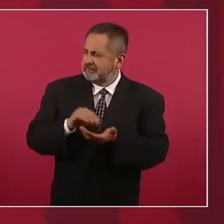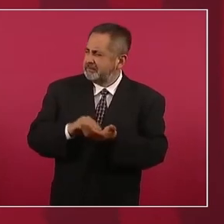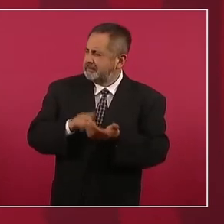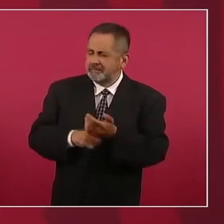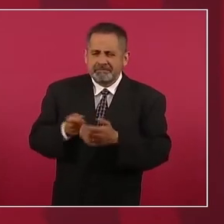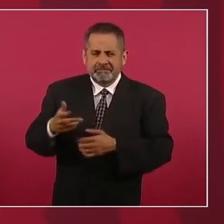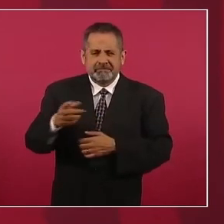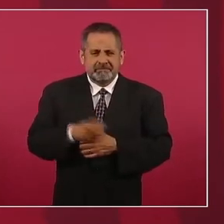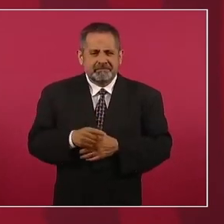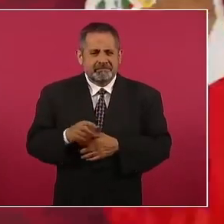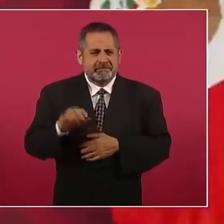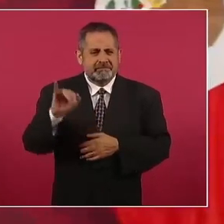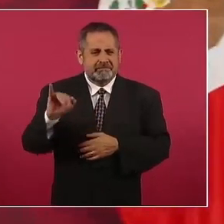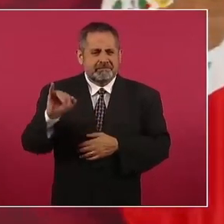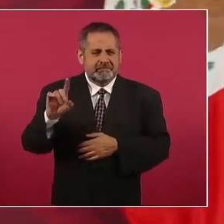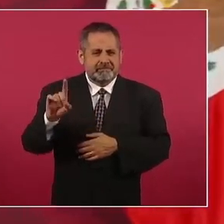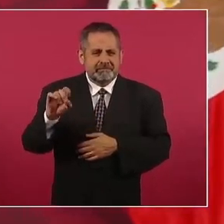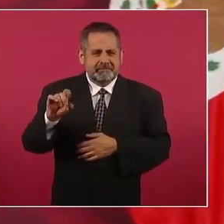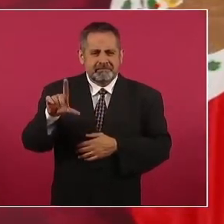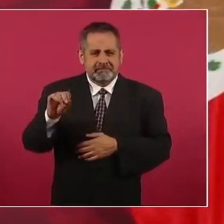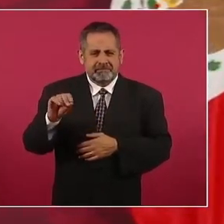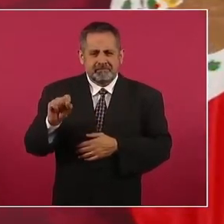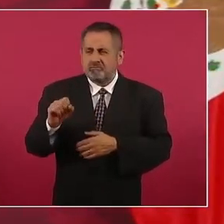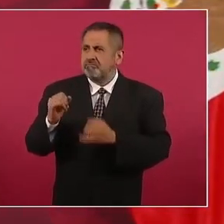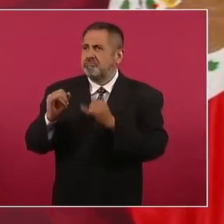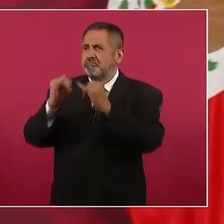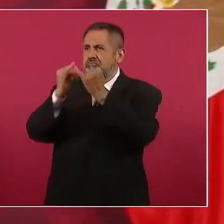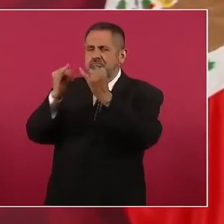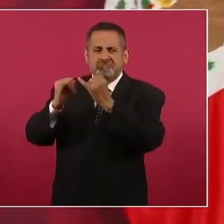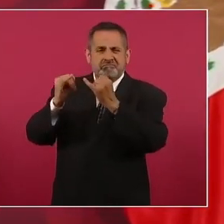llamando ídolos.